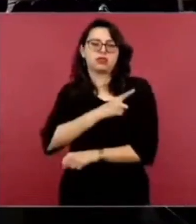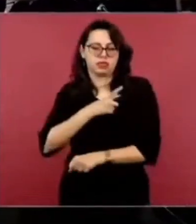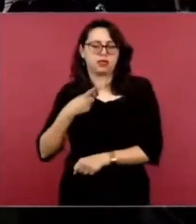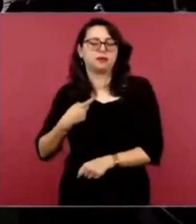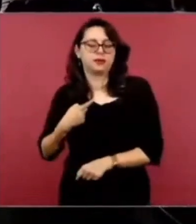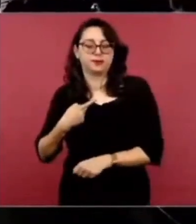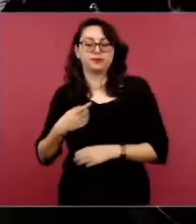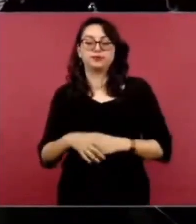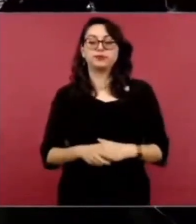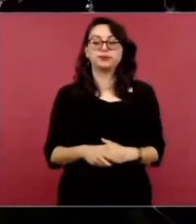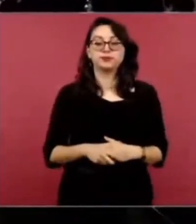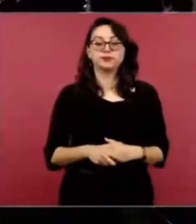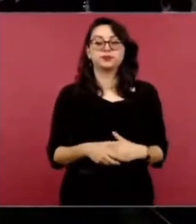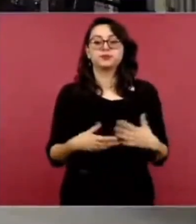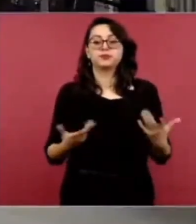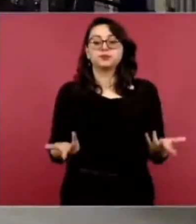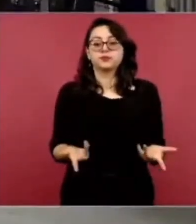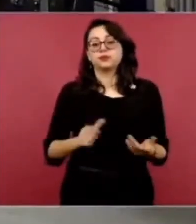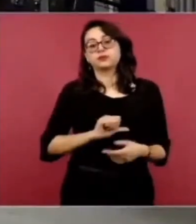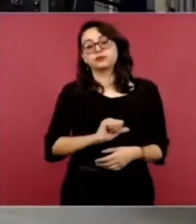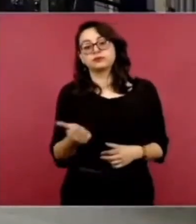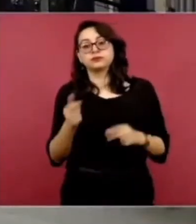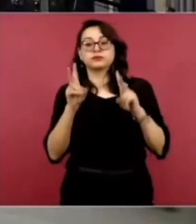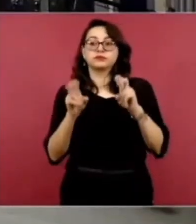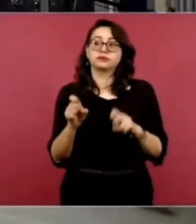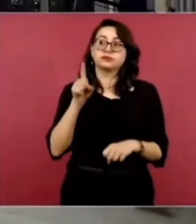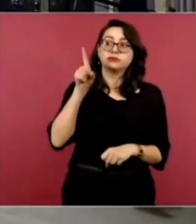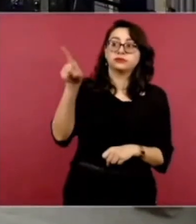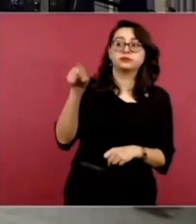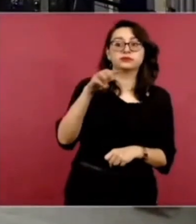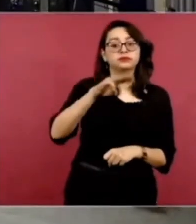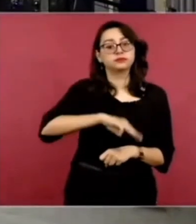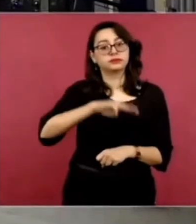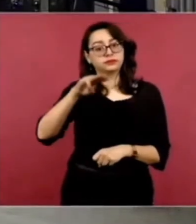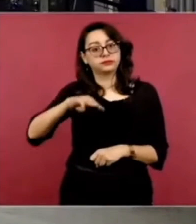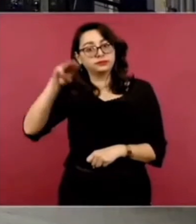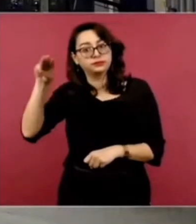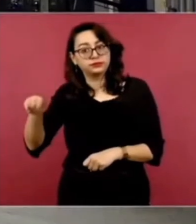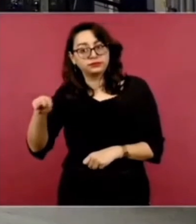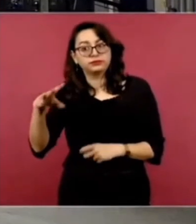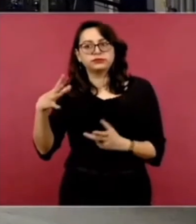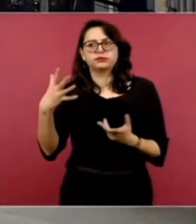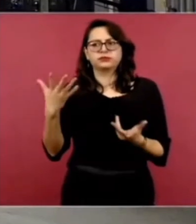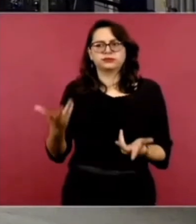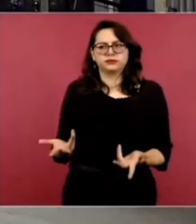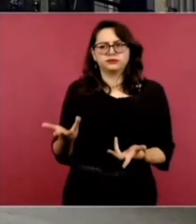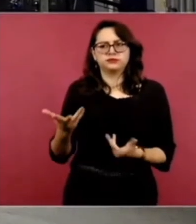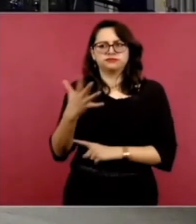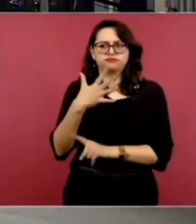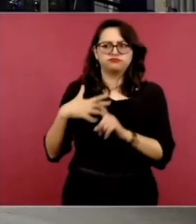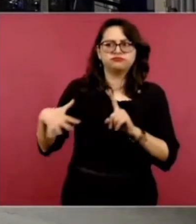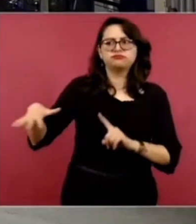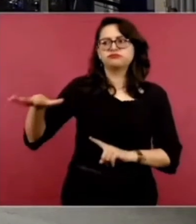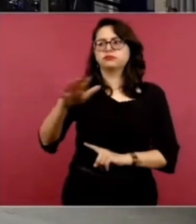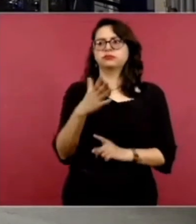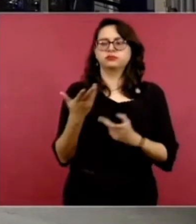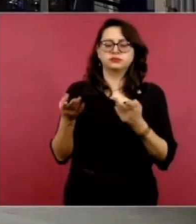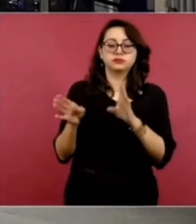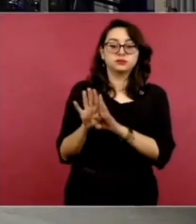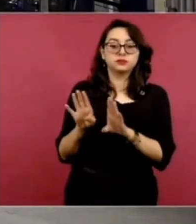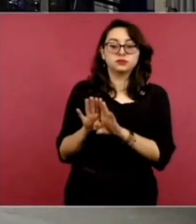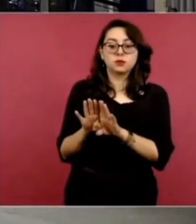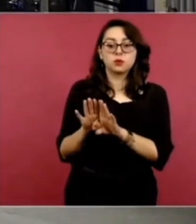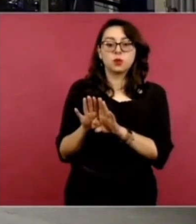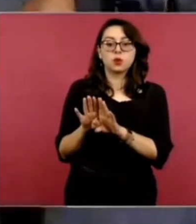seguridad. Michoacán, ¿cómo han observado que se ha dado esta situación? Sobre todo en temas de que pudiera haber una creciente